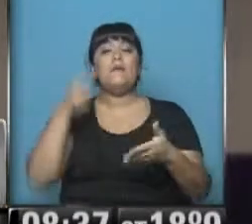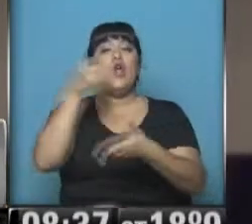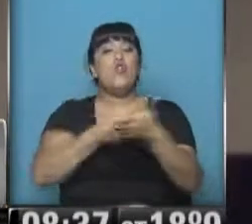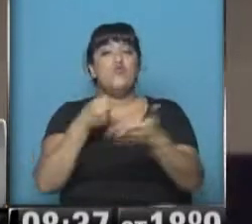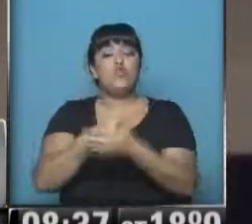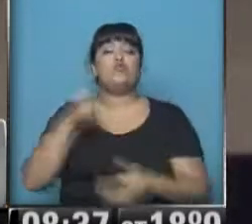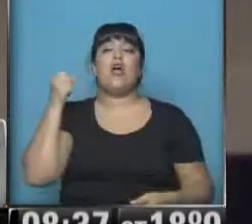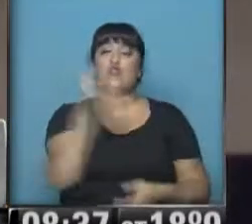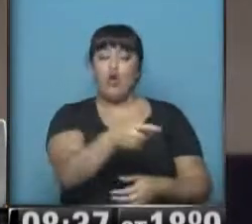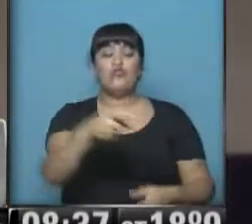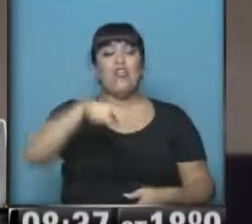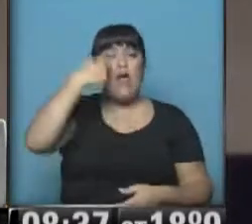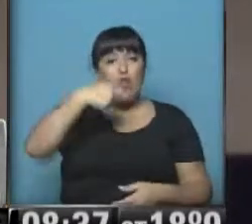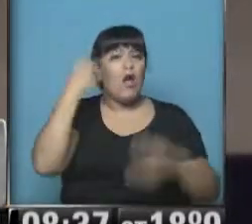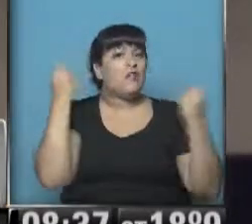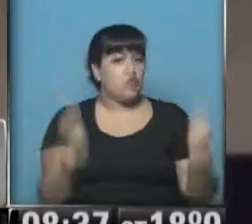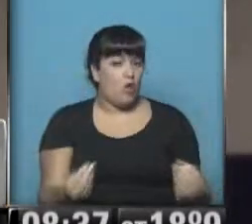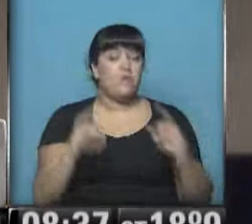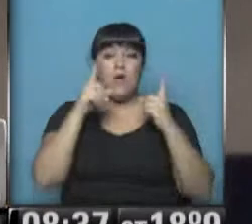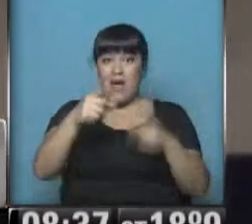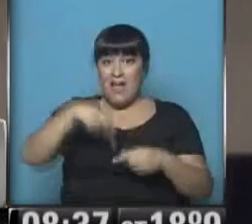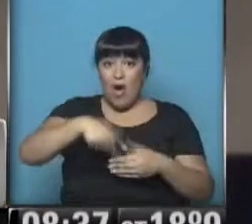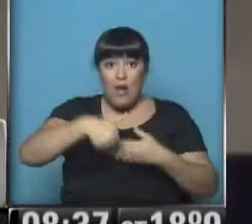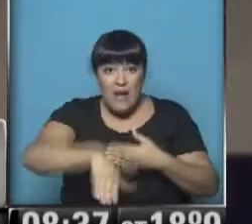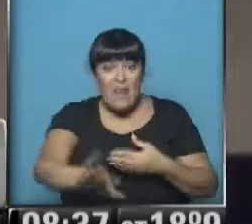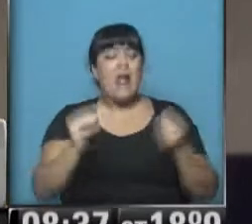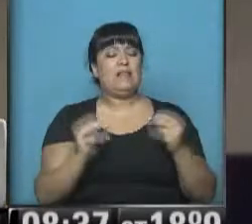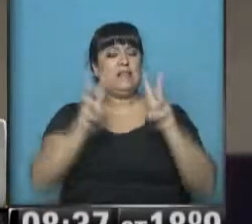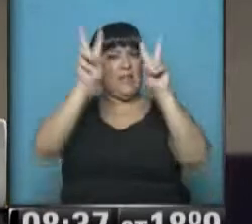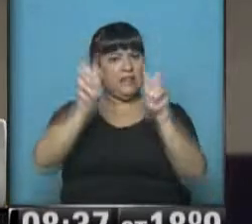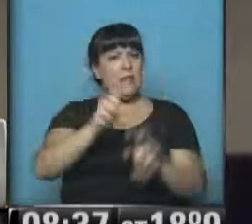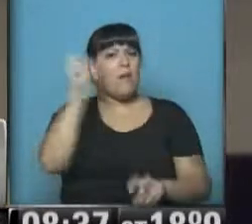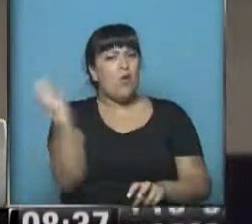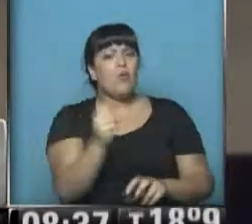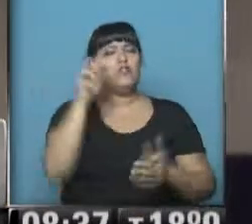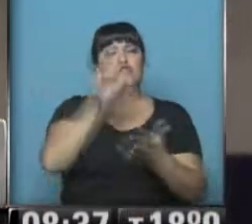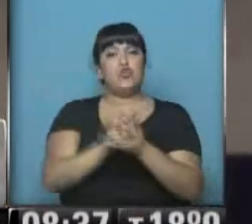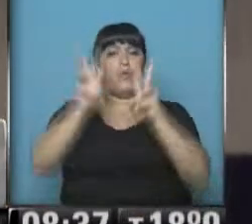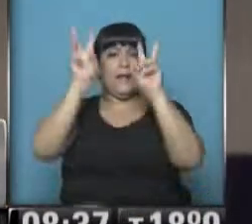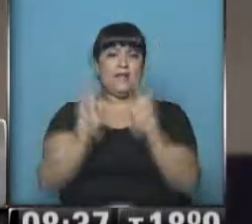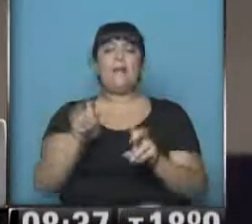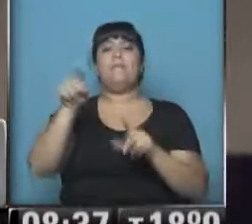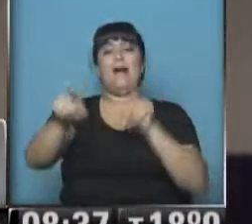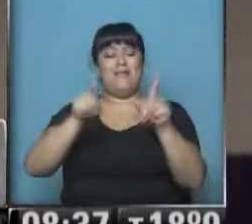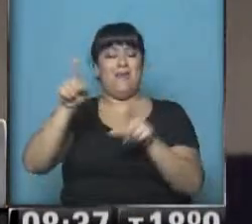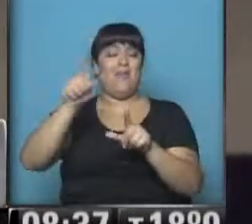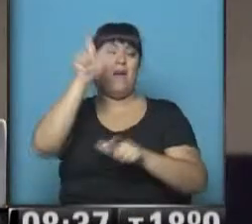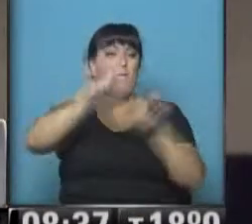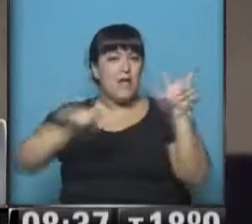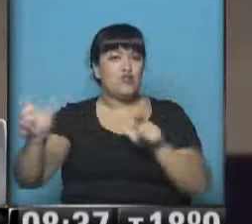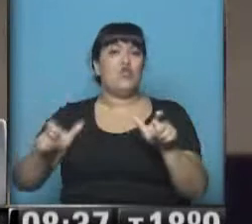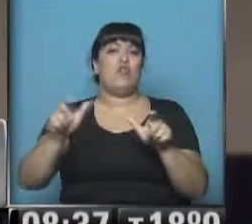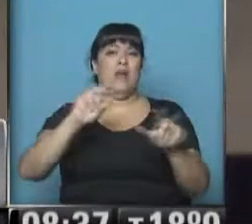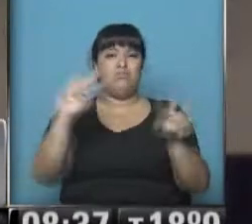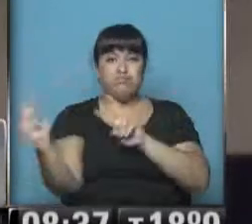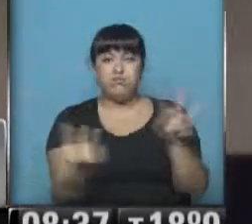narcotráfico queda de ahora en adelante temas igualmente importantes como el tema de las víctimas los familiares cómo